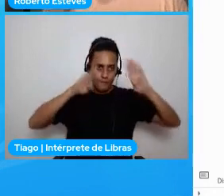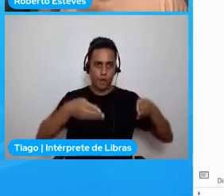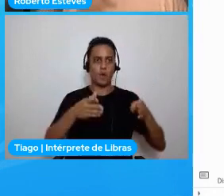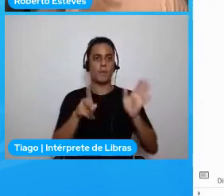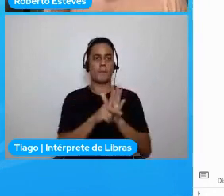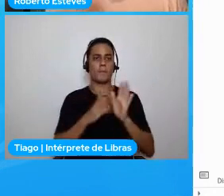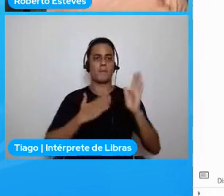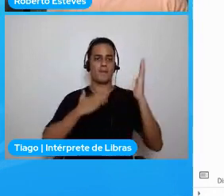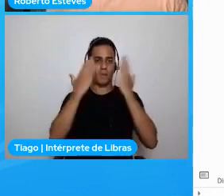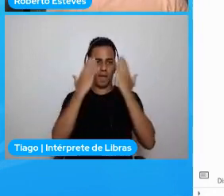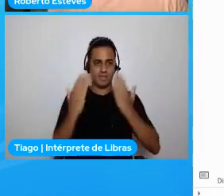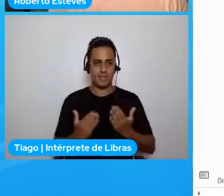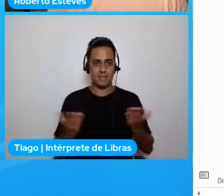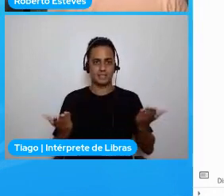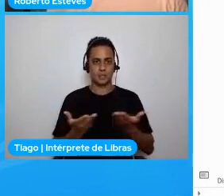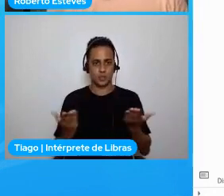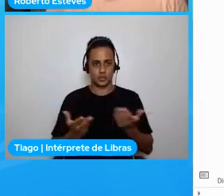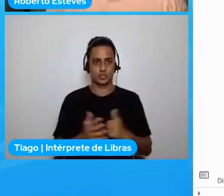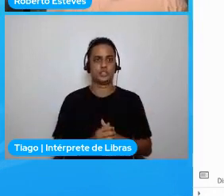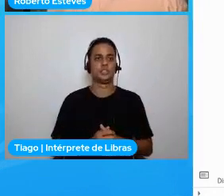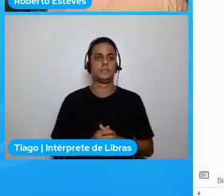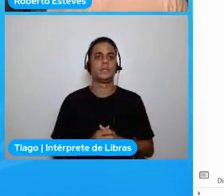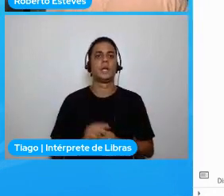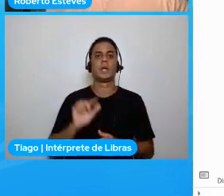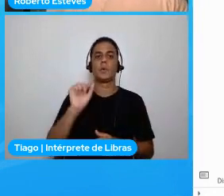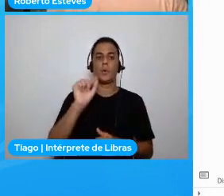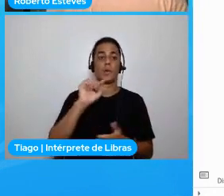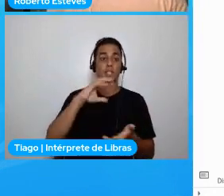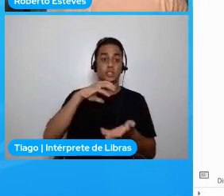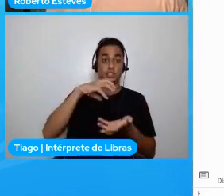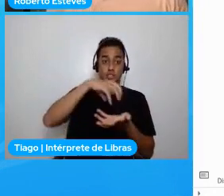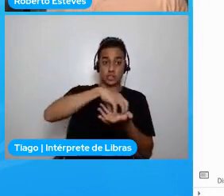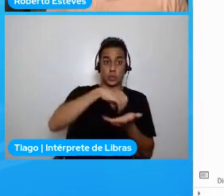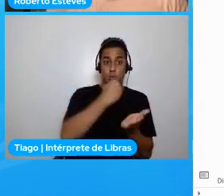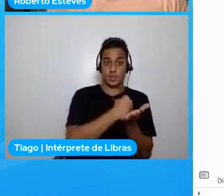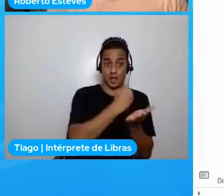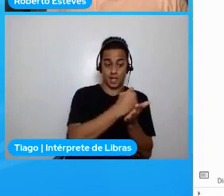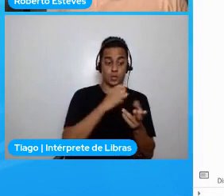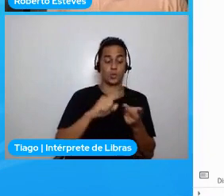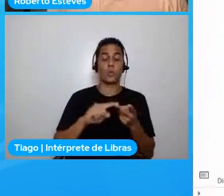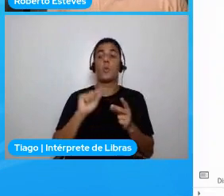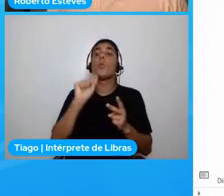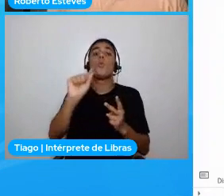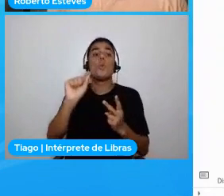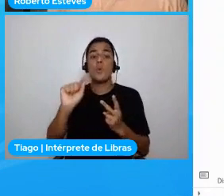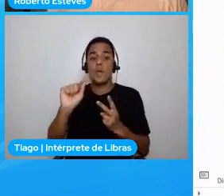de hoy, que son la entidad que está contratando, el objeto contractual, es decir,